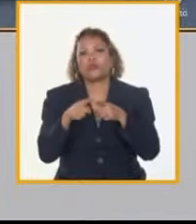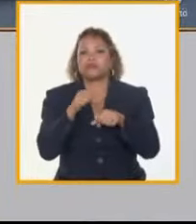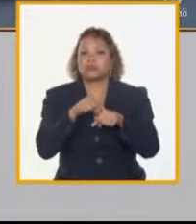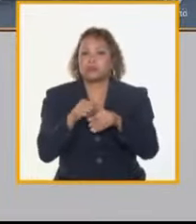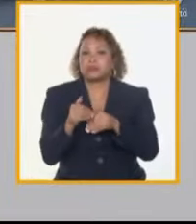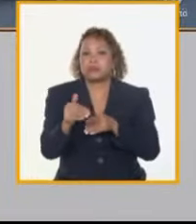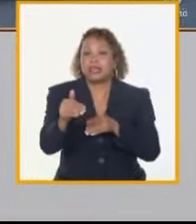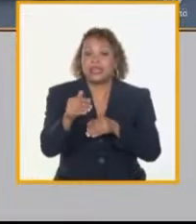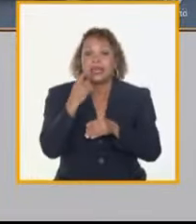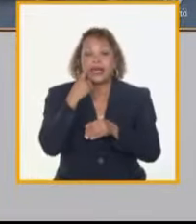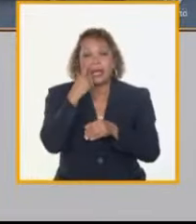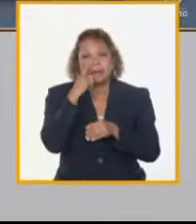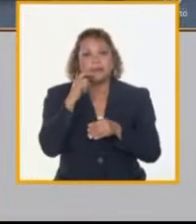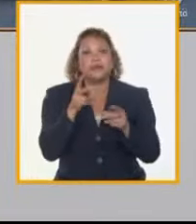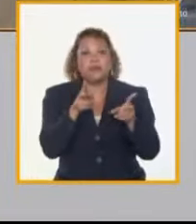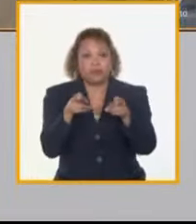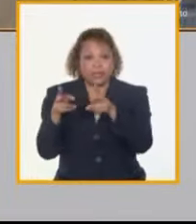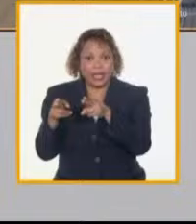mismo en el reportaje